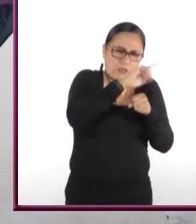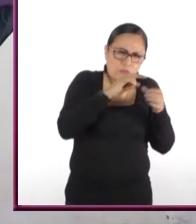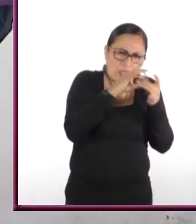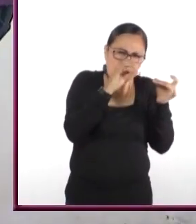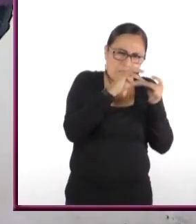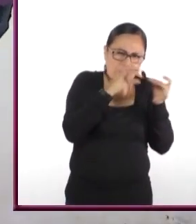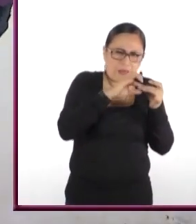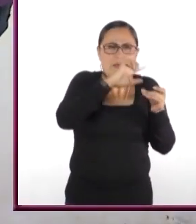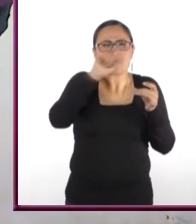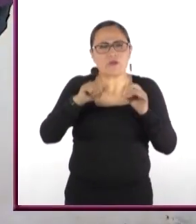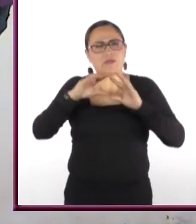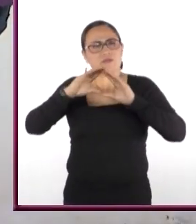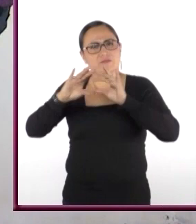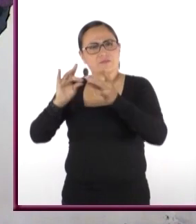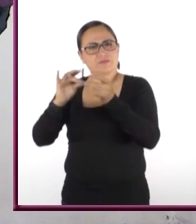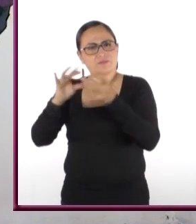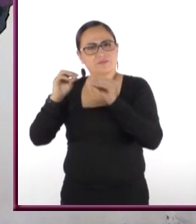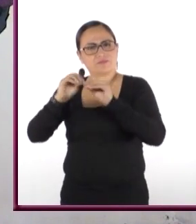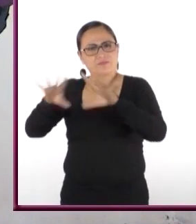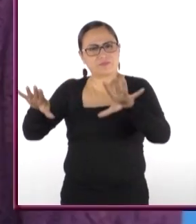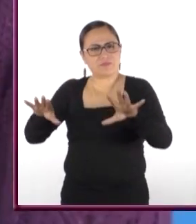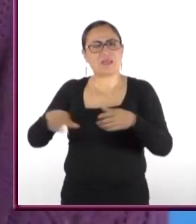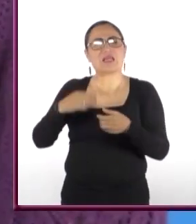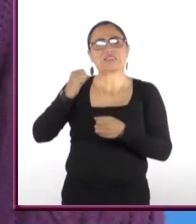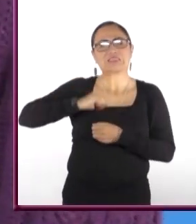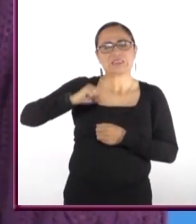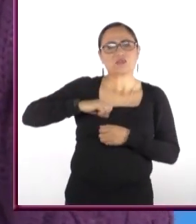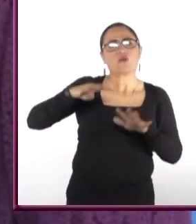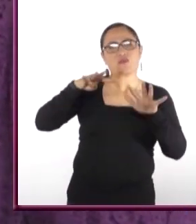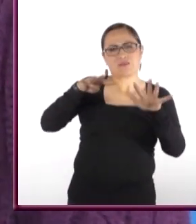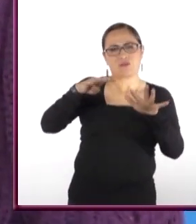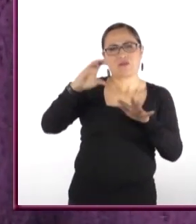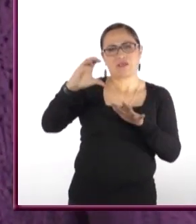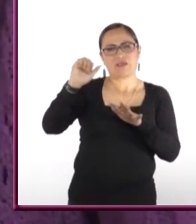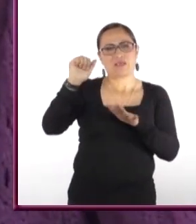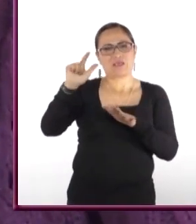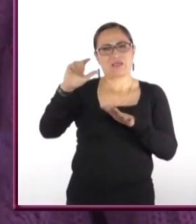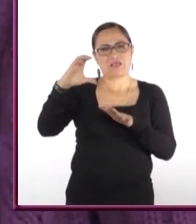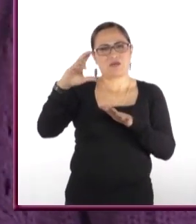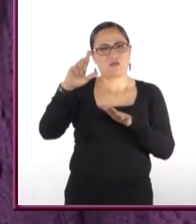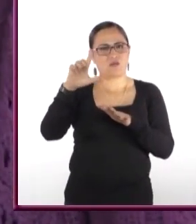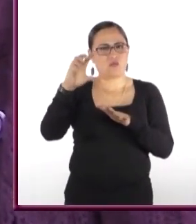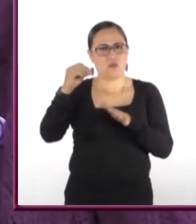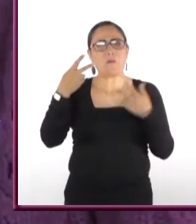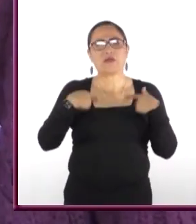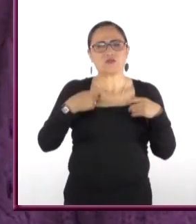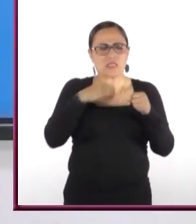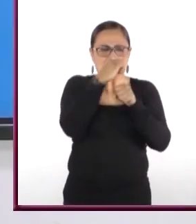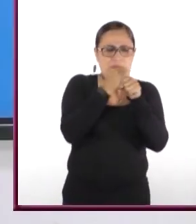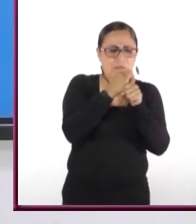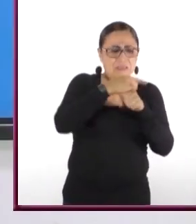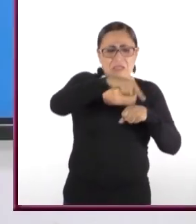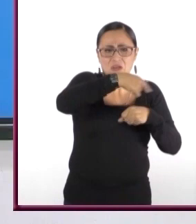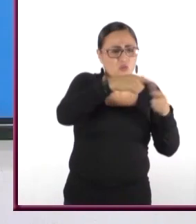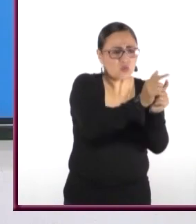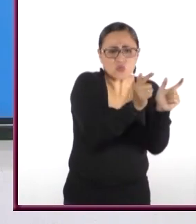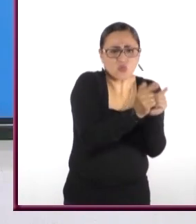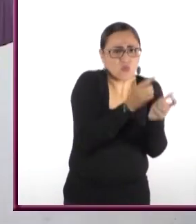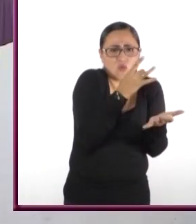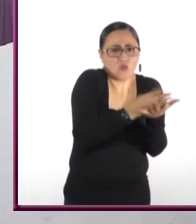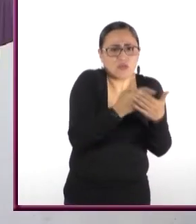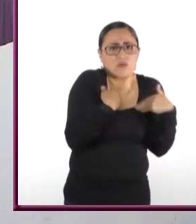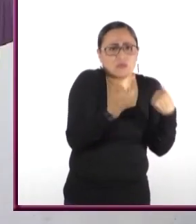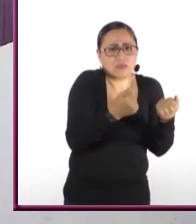comprensibles. Por ejemplo, el cálculo diferencial en el siglo XIX que se estaba inventando, pues lo hacían los investigadores y nadie más entendía